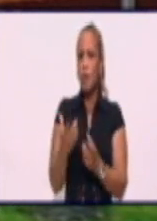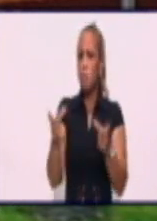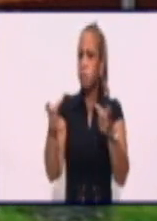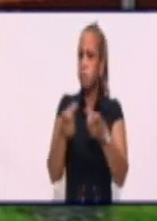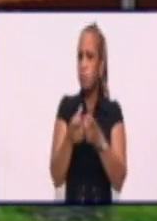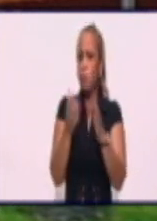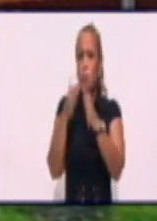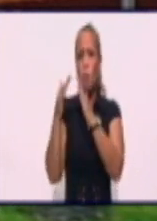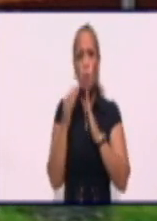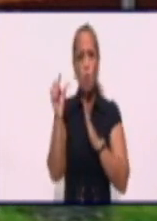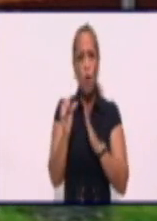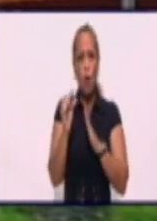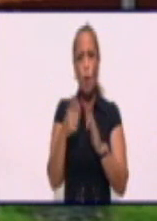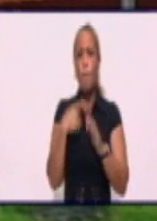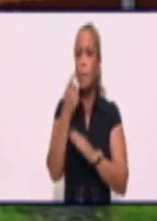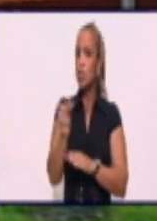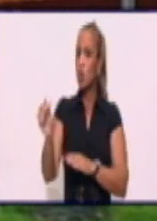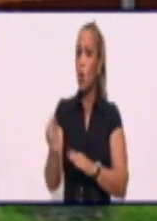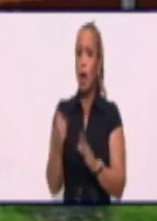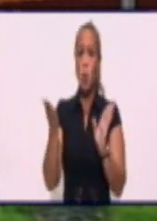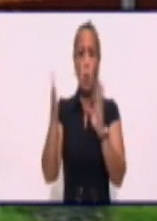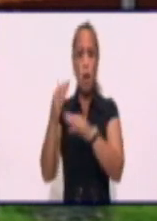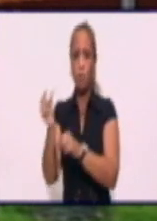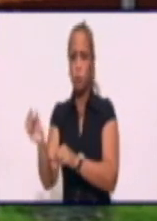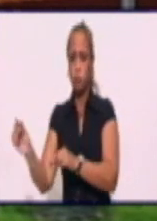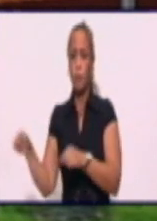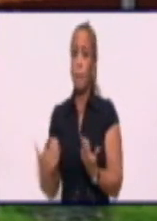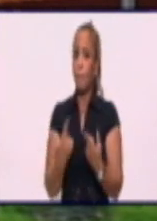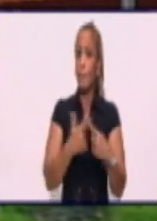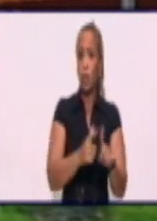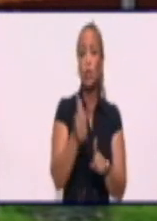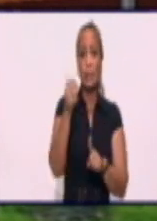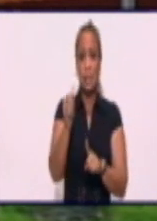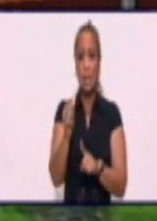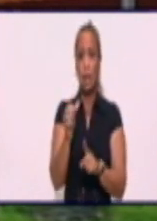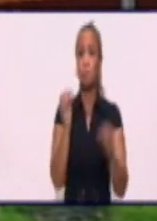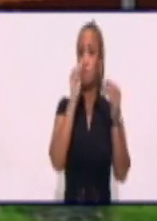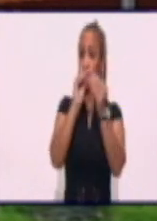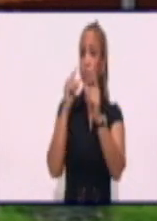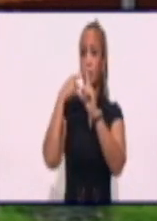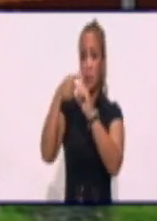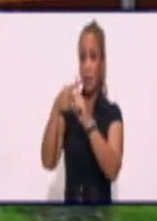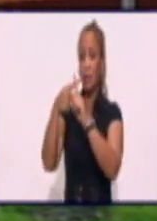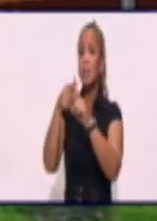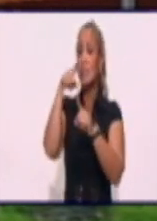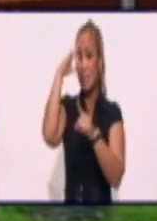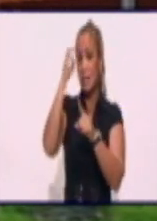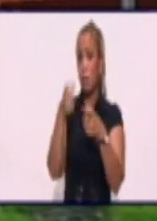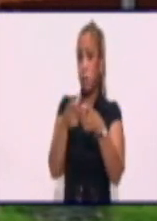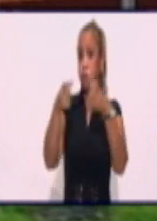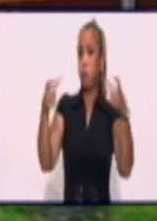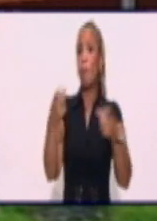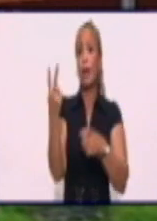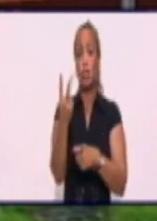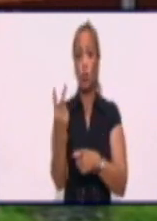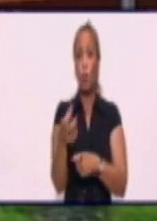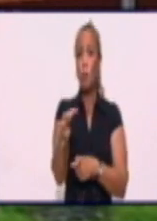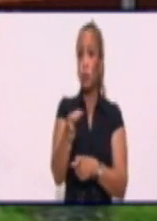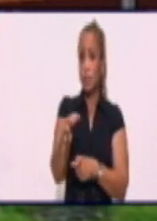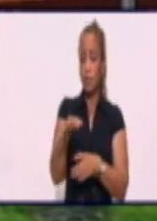no es tan alta y entonces 10 casos es una cifra alta para esos dos municipios. La